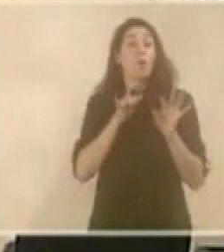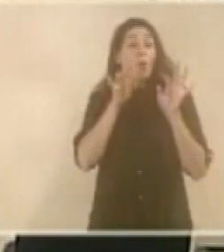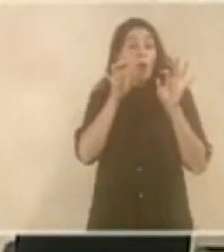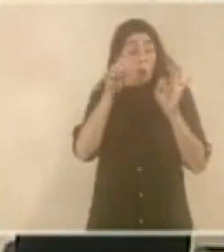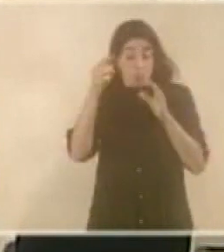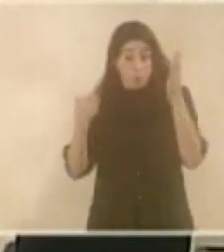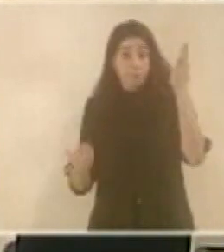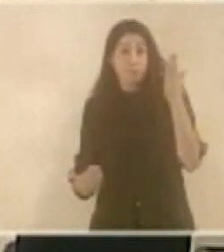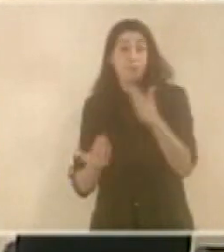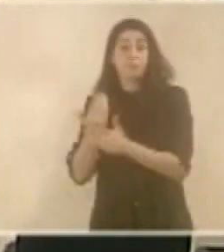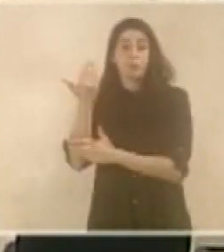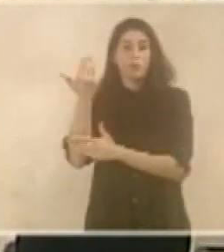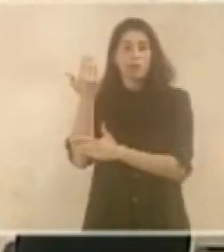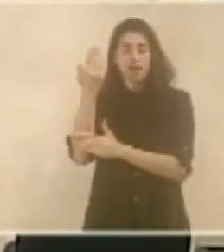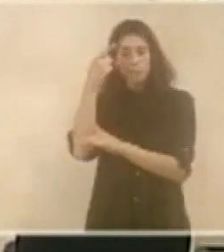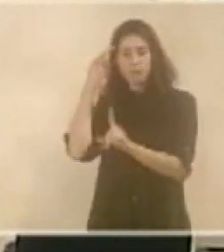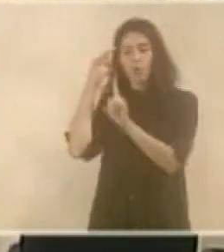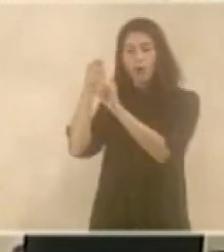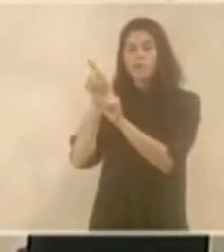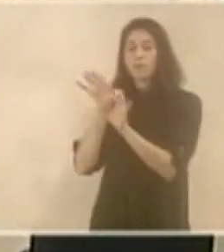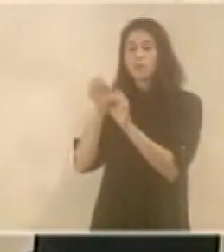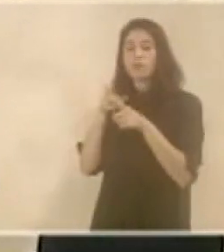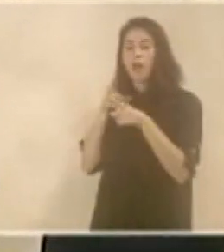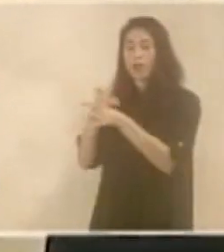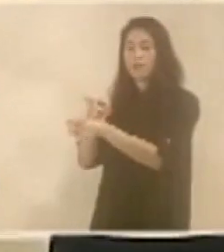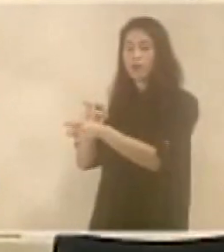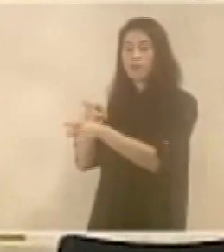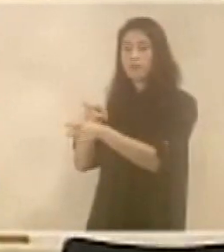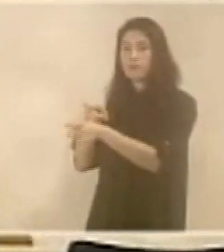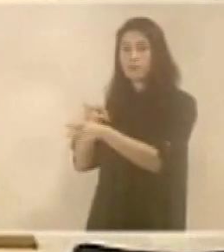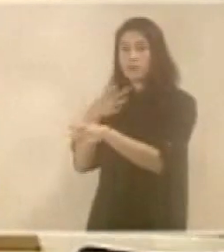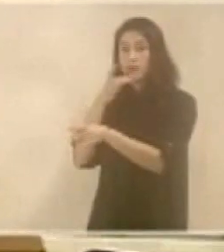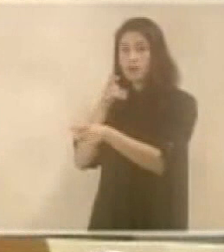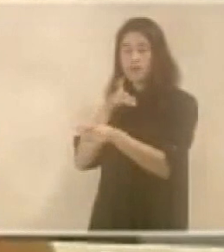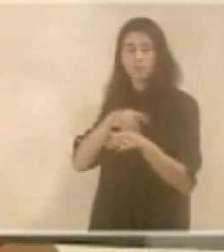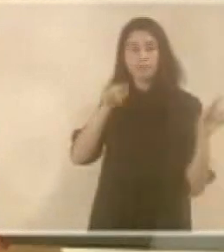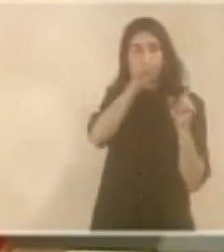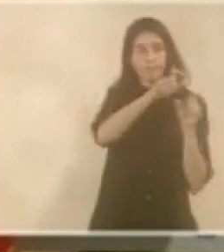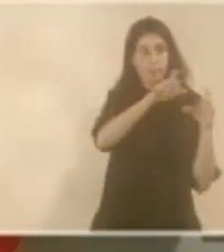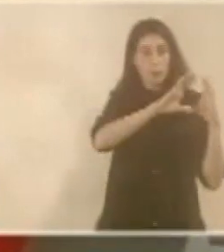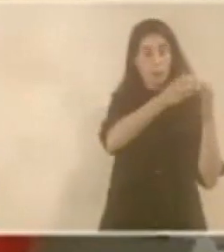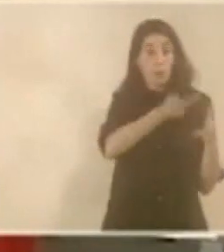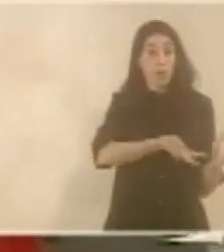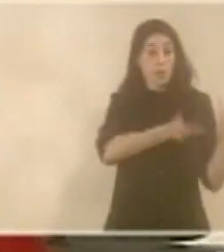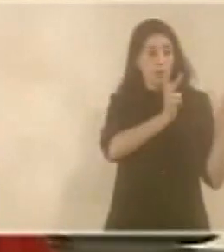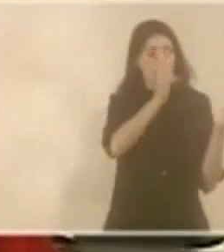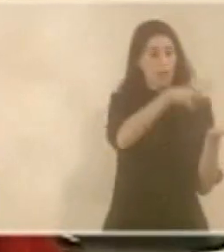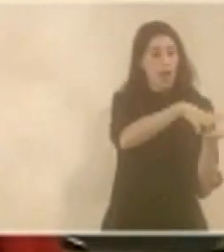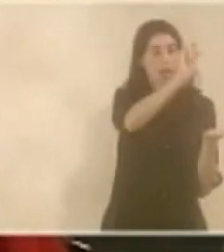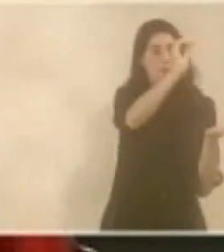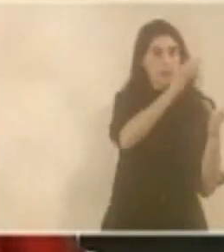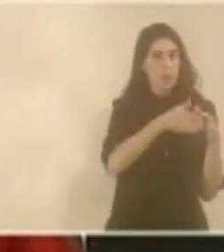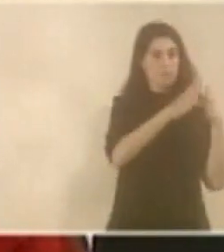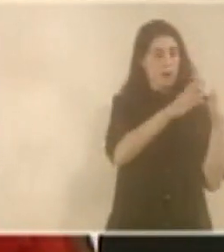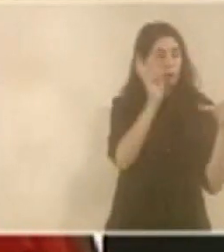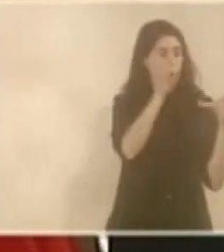constitucionales que partieron de Gibraltar, base desde la cual en esos días partieron otras expediciones para intentar desembarcar